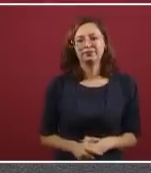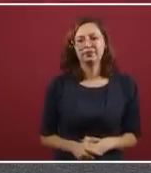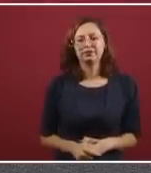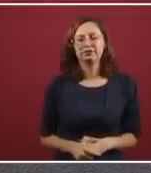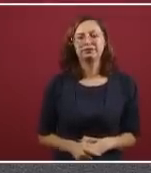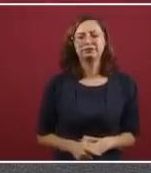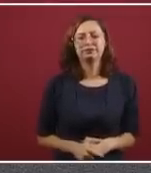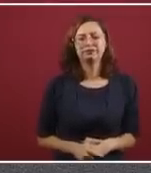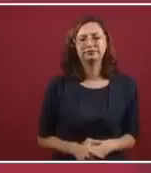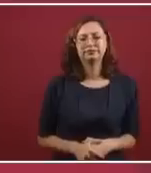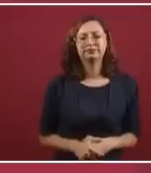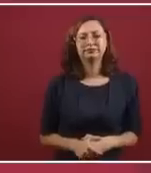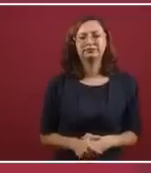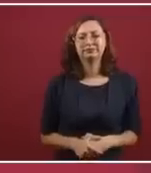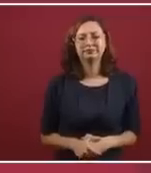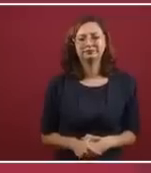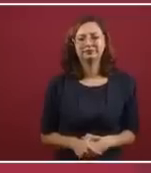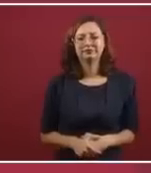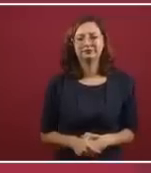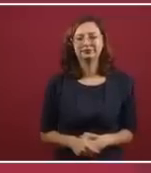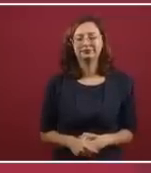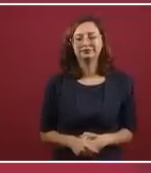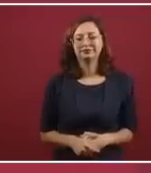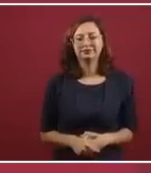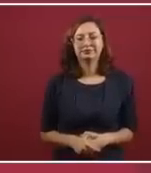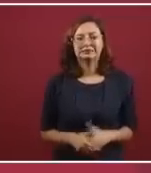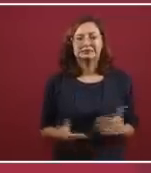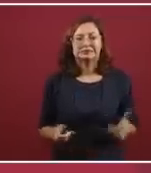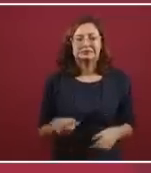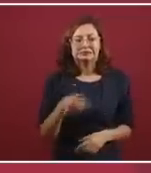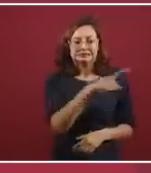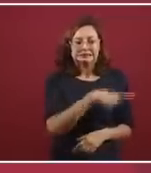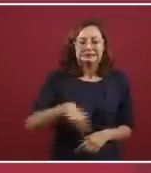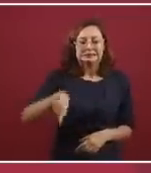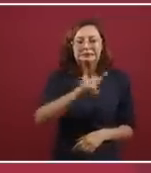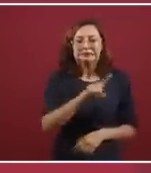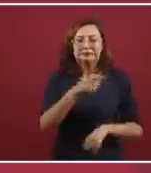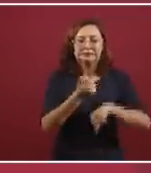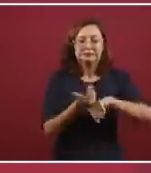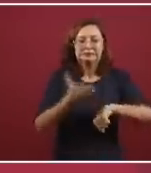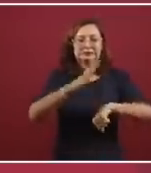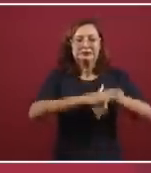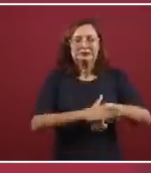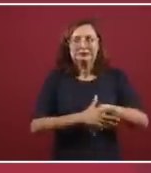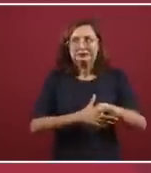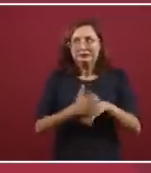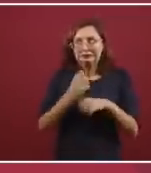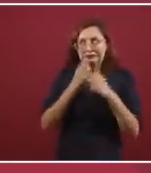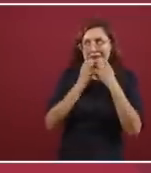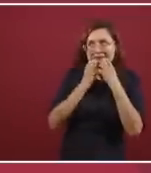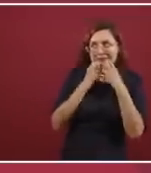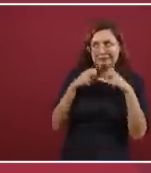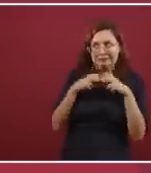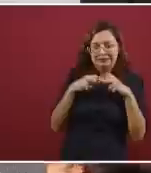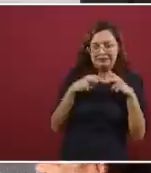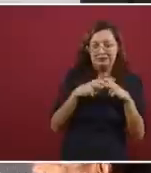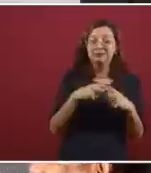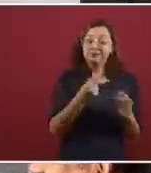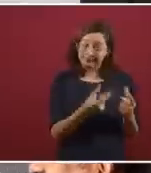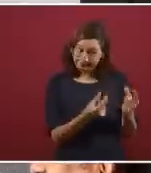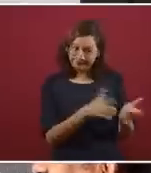se ponen nerviosos los que se están administrando ahora porque ya lo dije y ahora deberá buscar los papeles